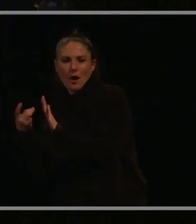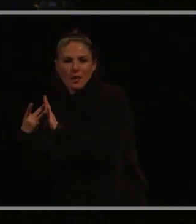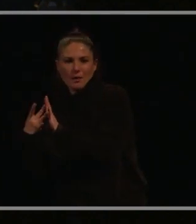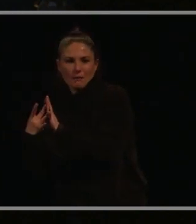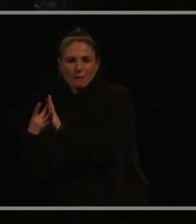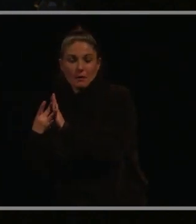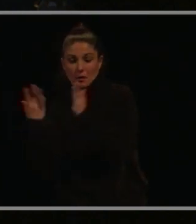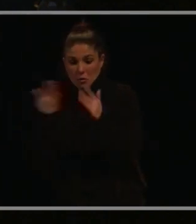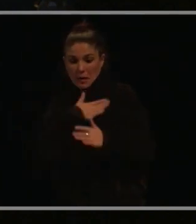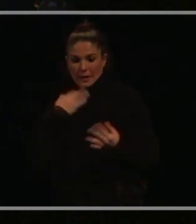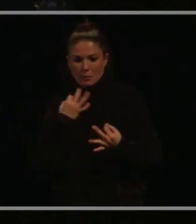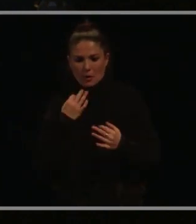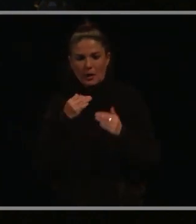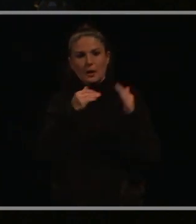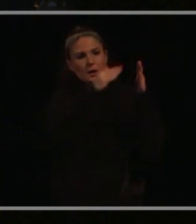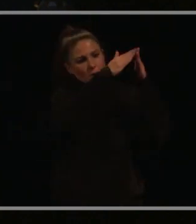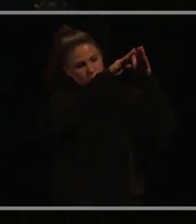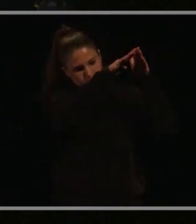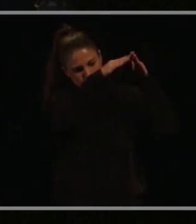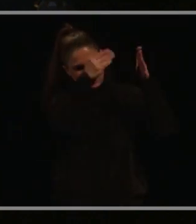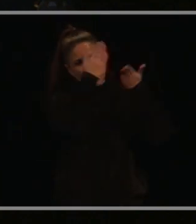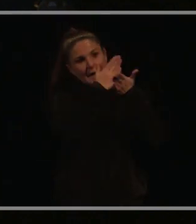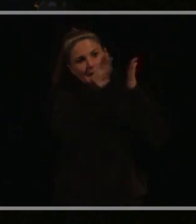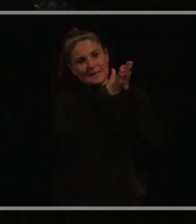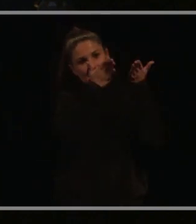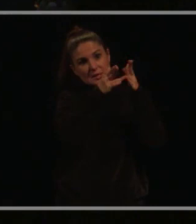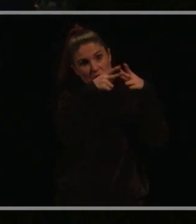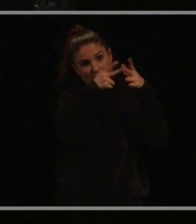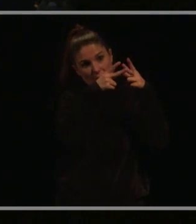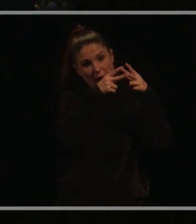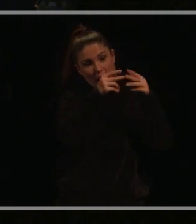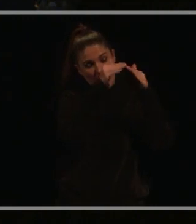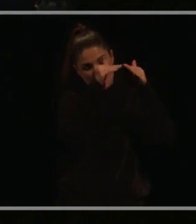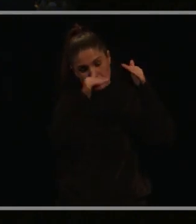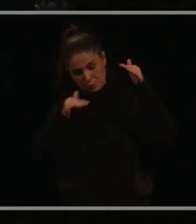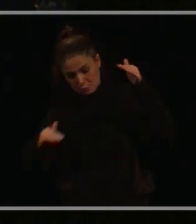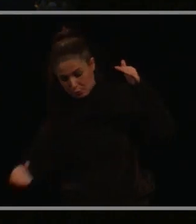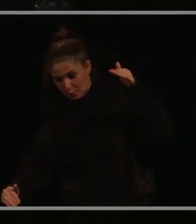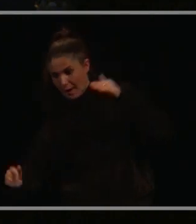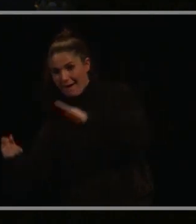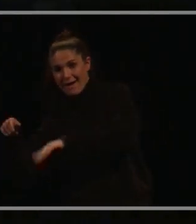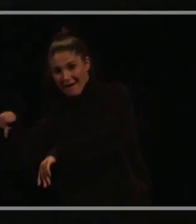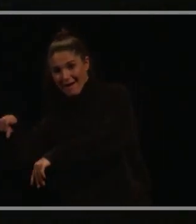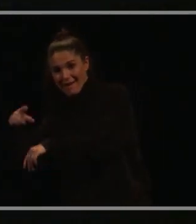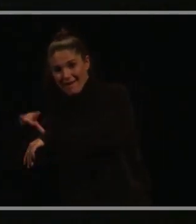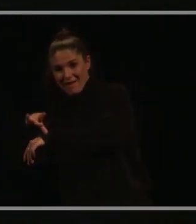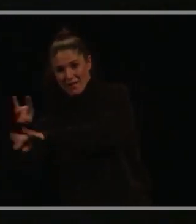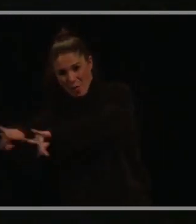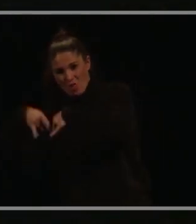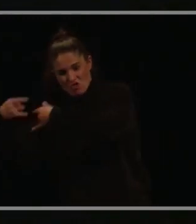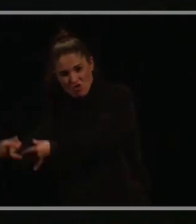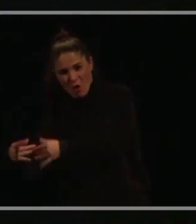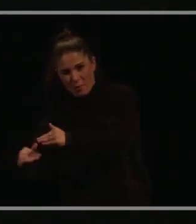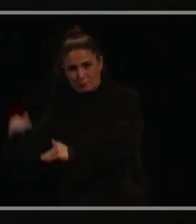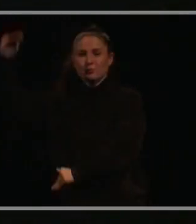vemos es que a medida que baja la clase social, aumenta la prevalencia de estas enfermedades. Me pareció